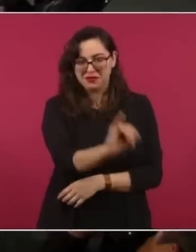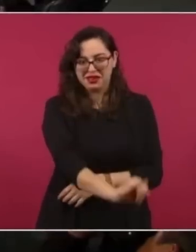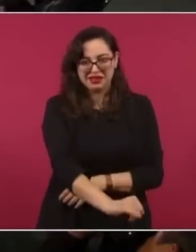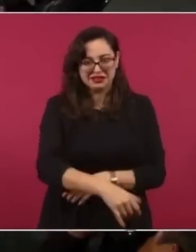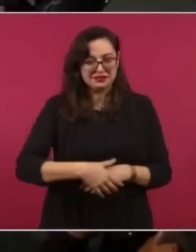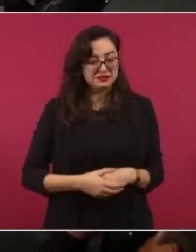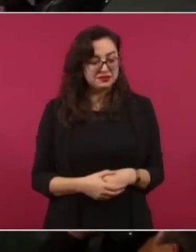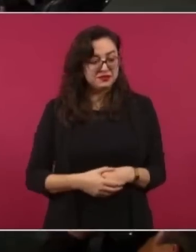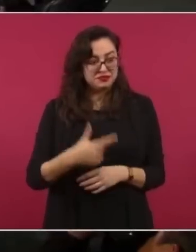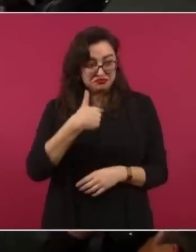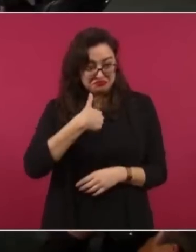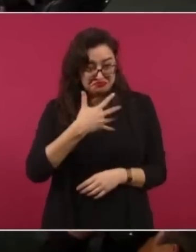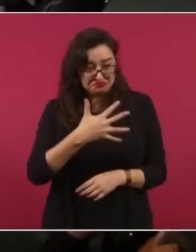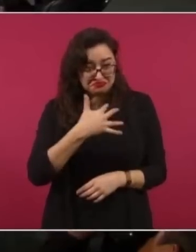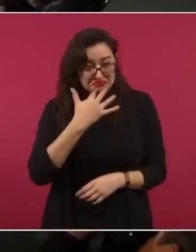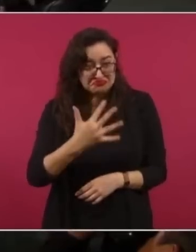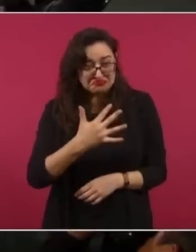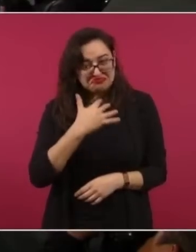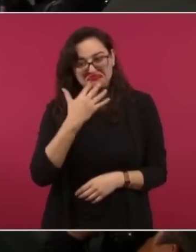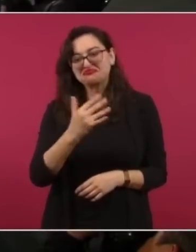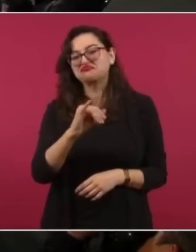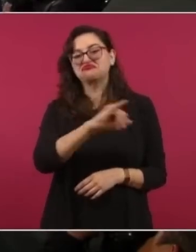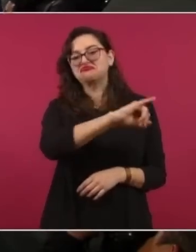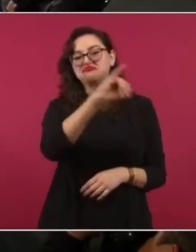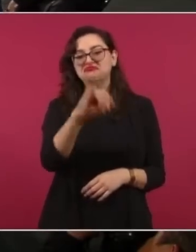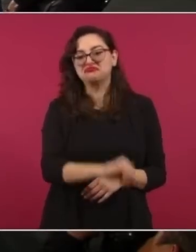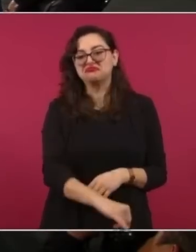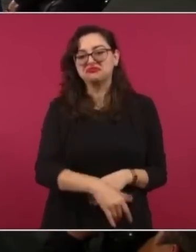ni somos corruptos.